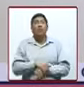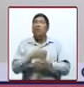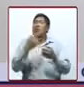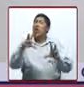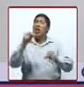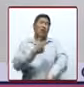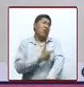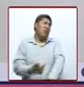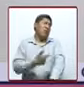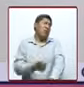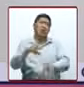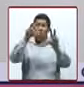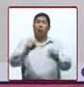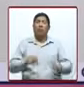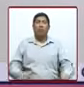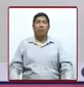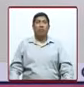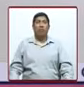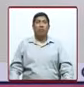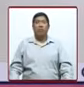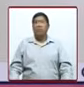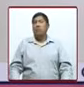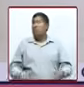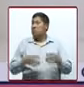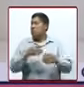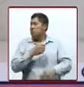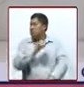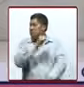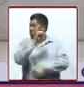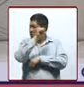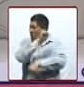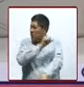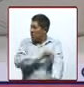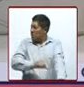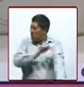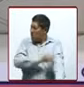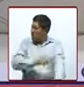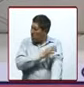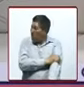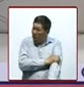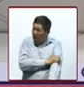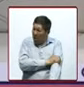no me hagas sacar sangre. Que ya no me lastimen.